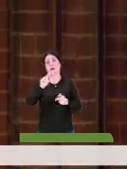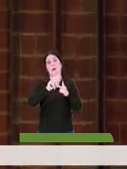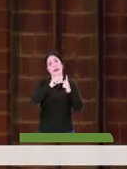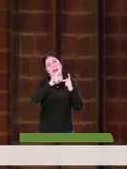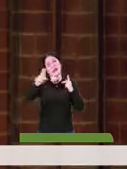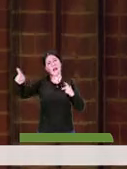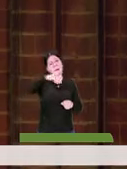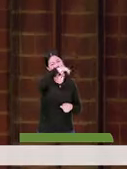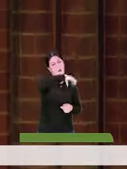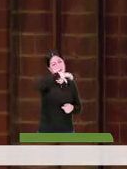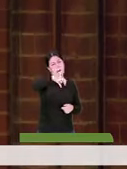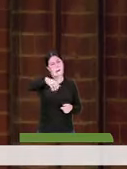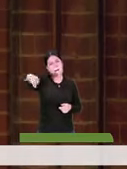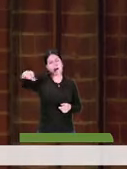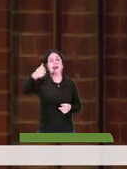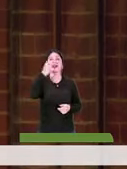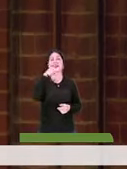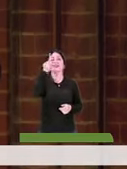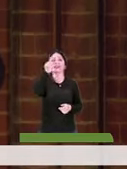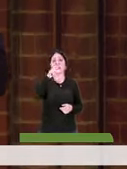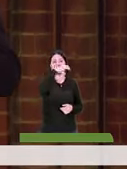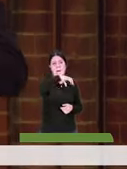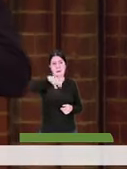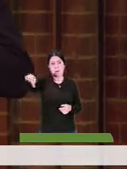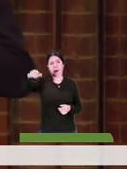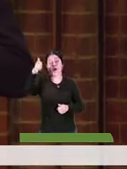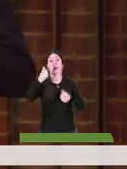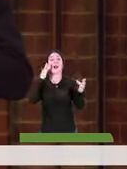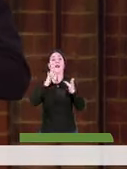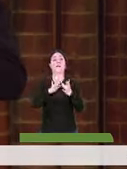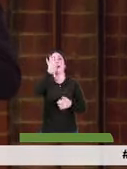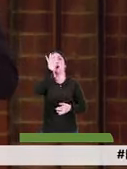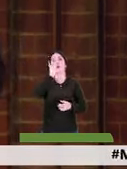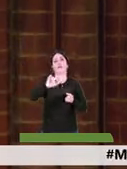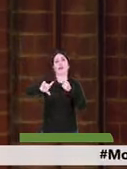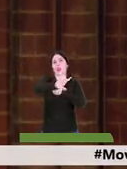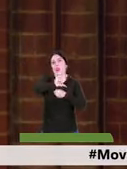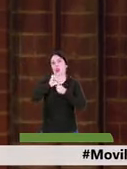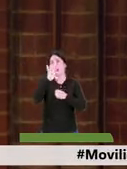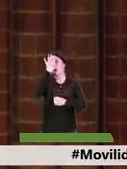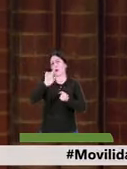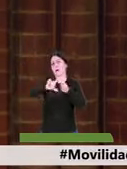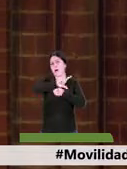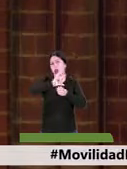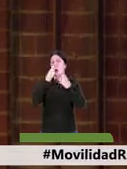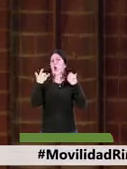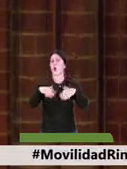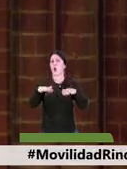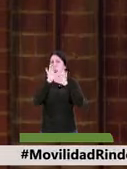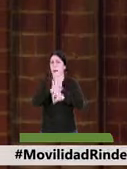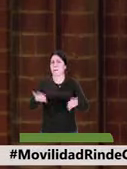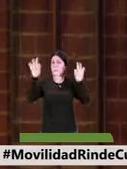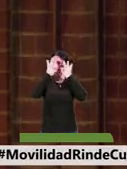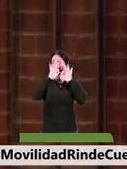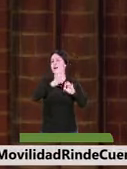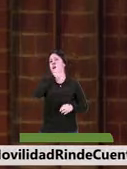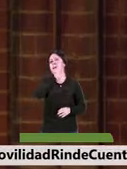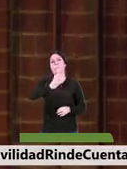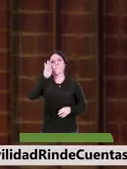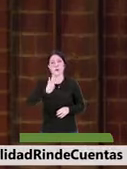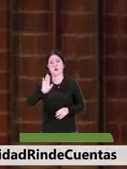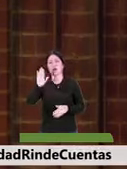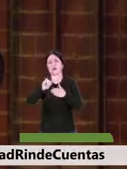estaciones, se desarrollará por 9 localidades, las más importantes: Bosa, donde está el patio taller,